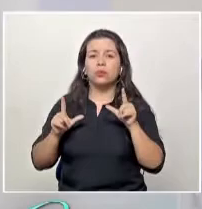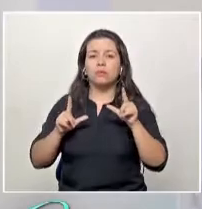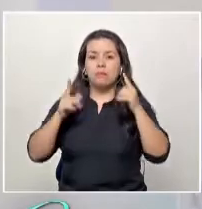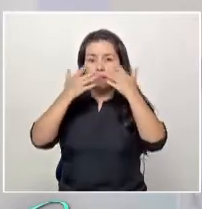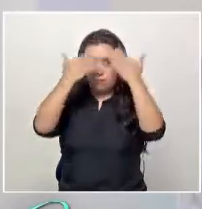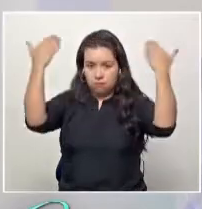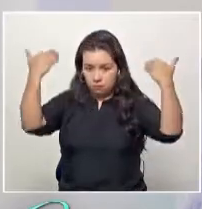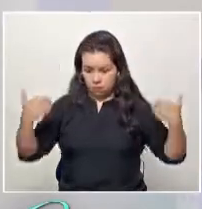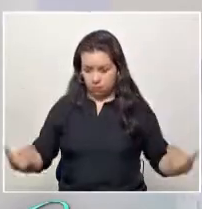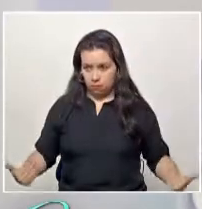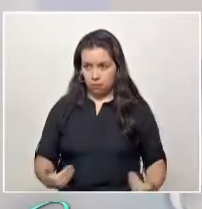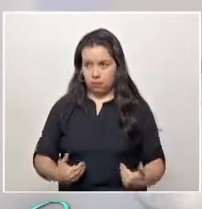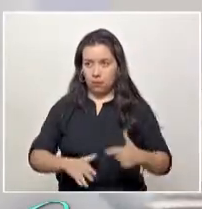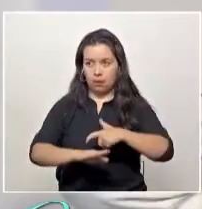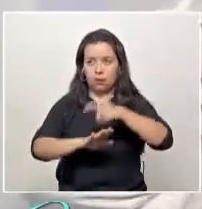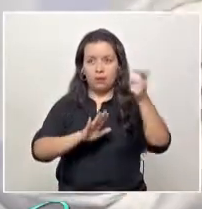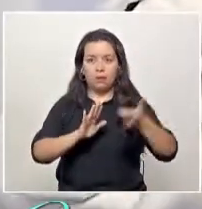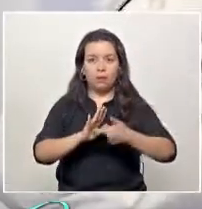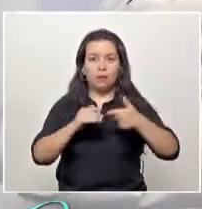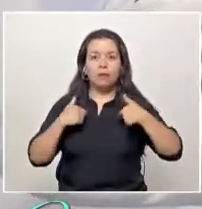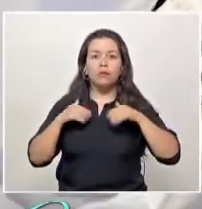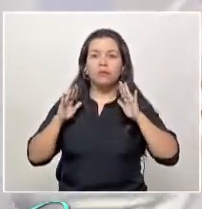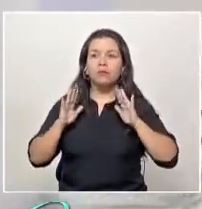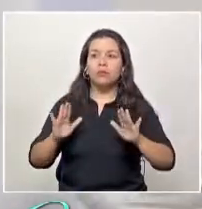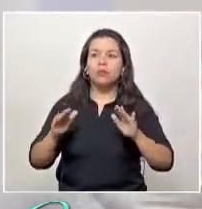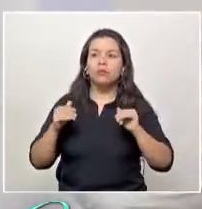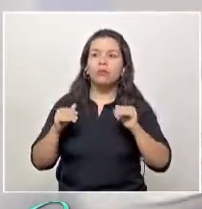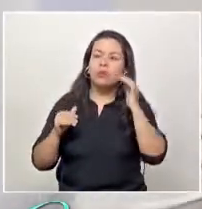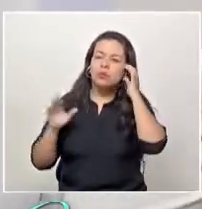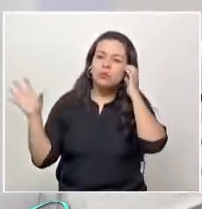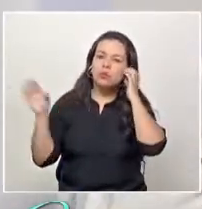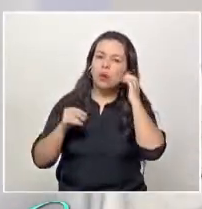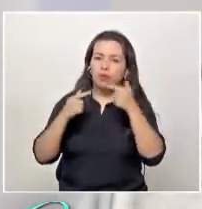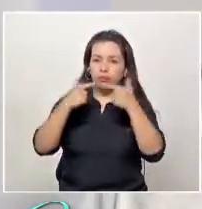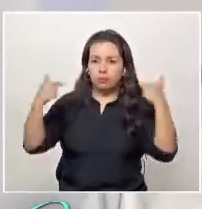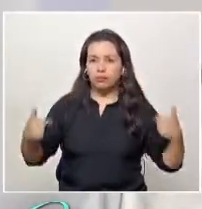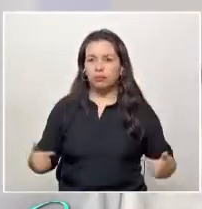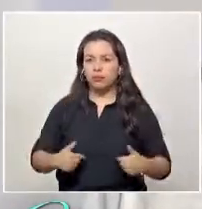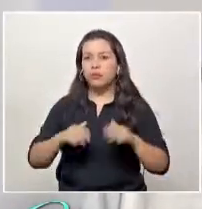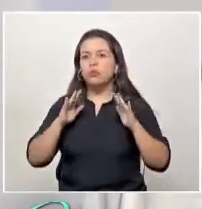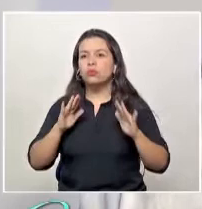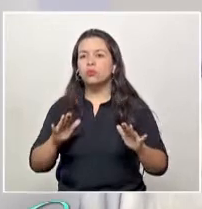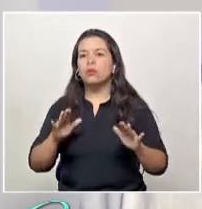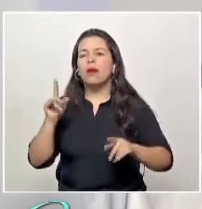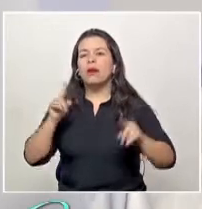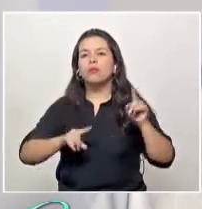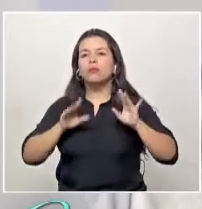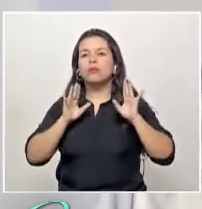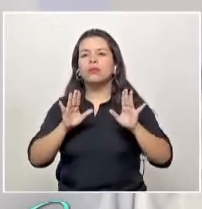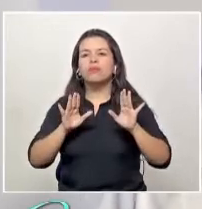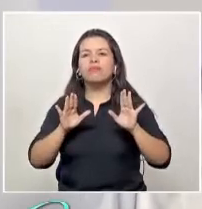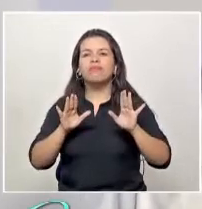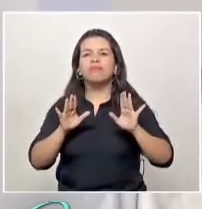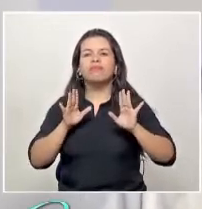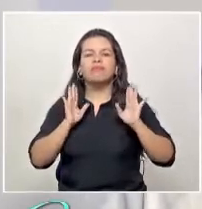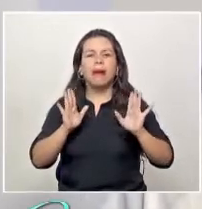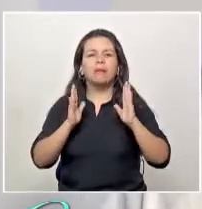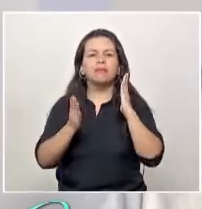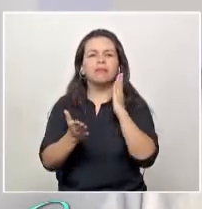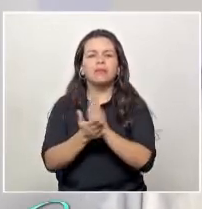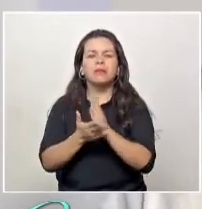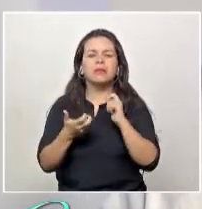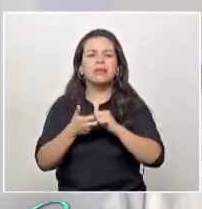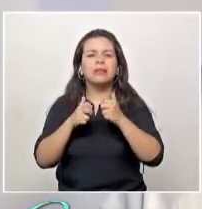panorámica. Entonces uno se toma una placa de toda esta parte, porque muchos de los tinnitus están relacionados